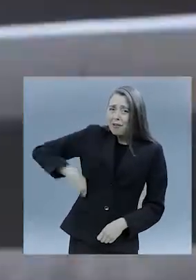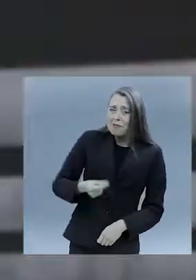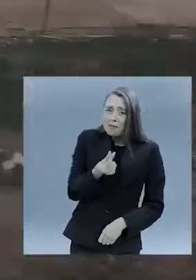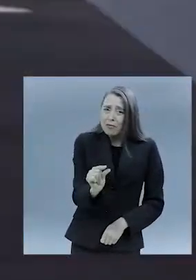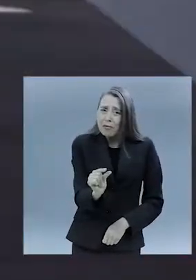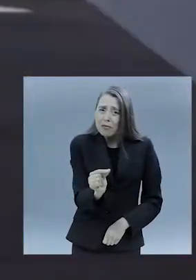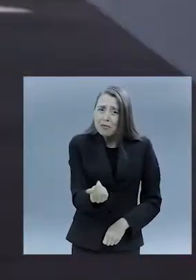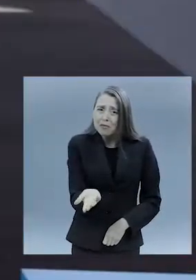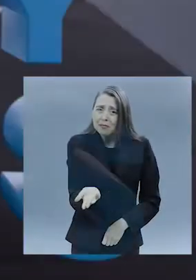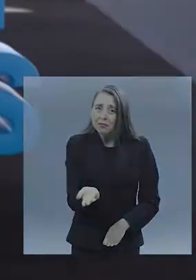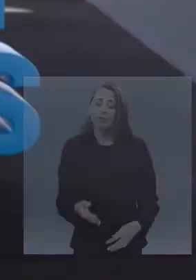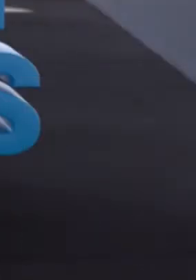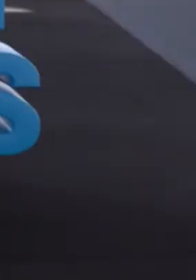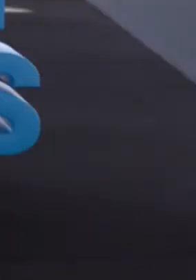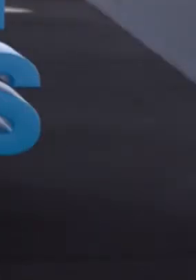eso? No.